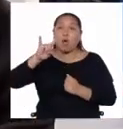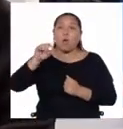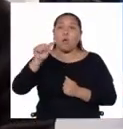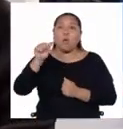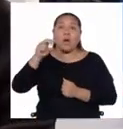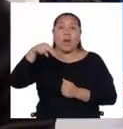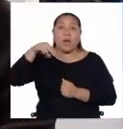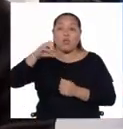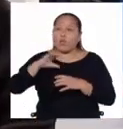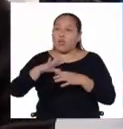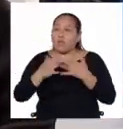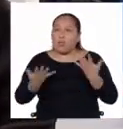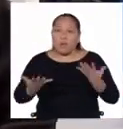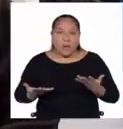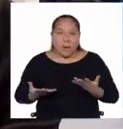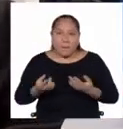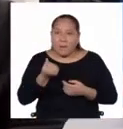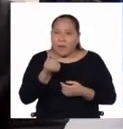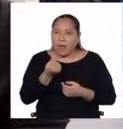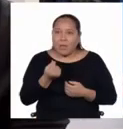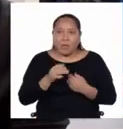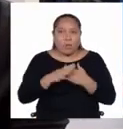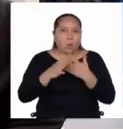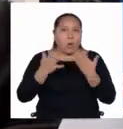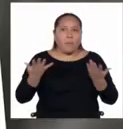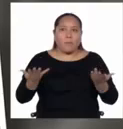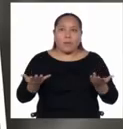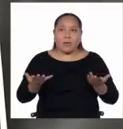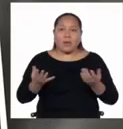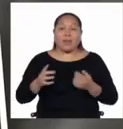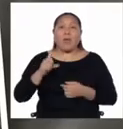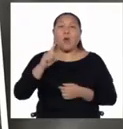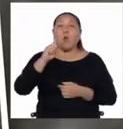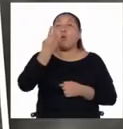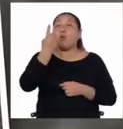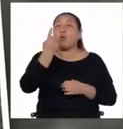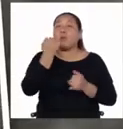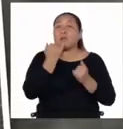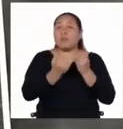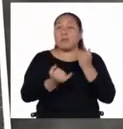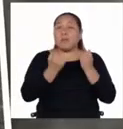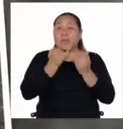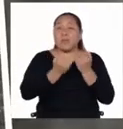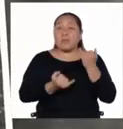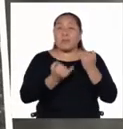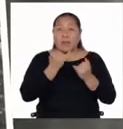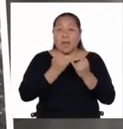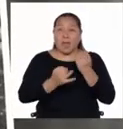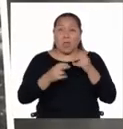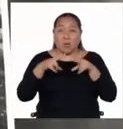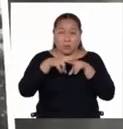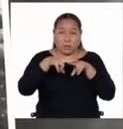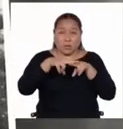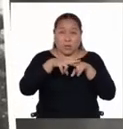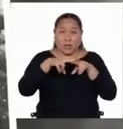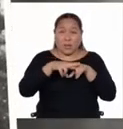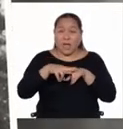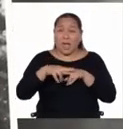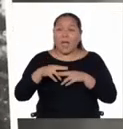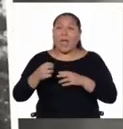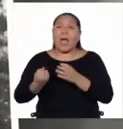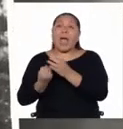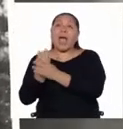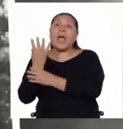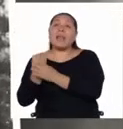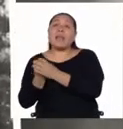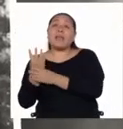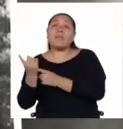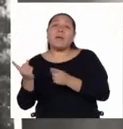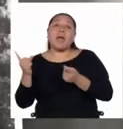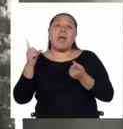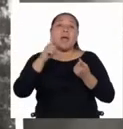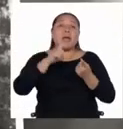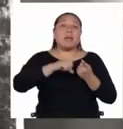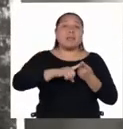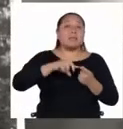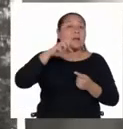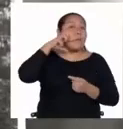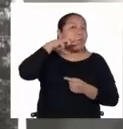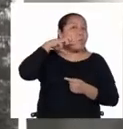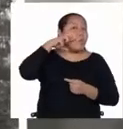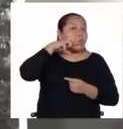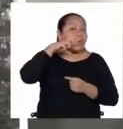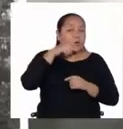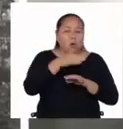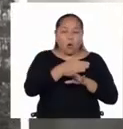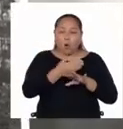única línea terminada era la de Arequipa a Puno. Y todas las demás estaban en menos del 50%. Por ejemplo,